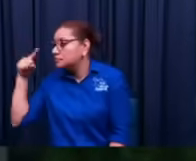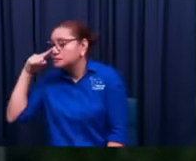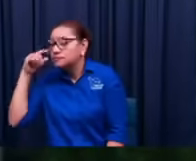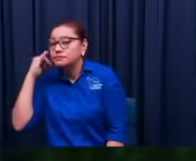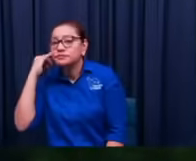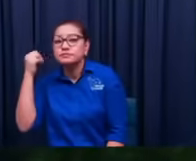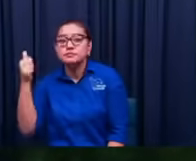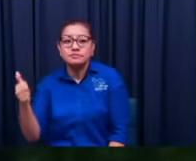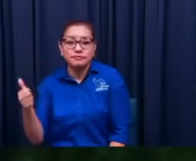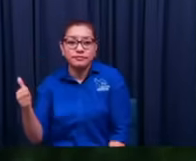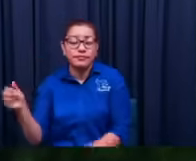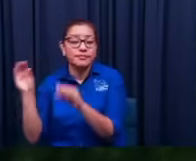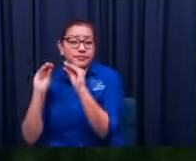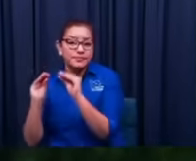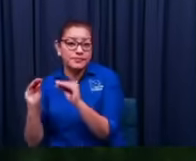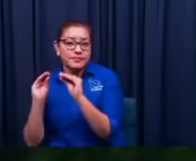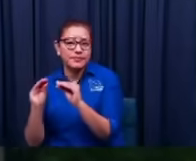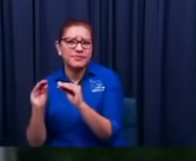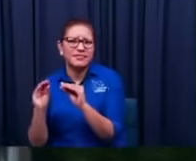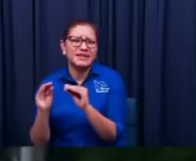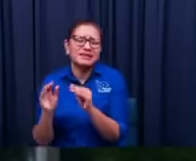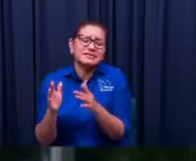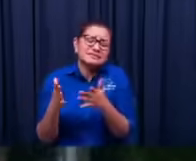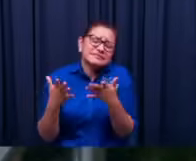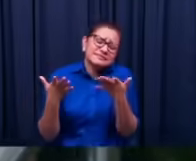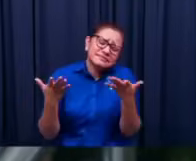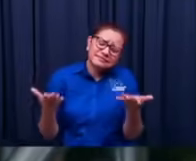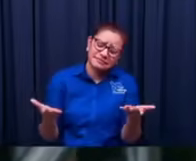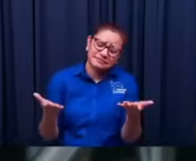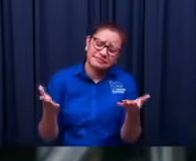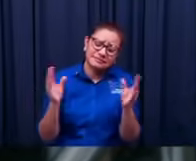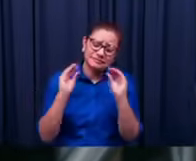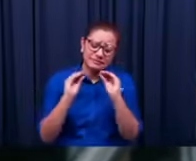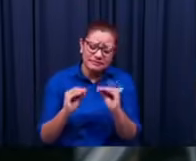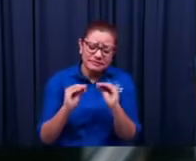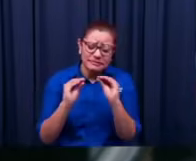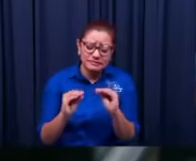hijas que era tu tía, ¿quién te enseñó?